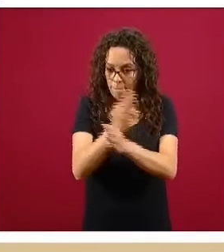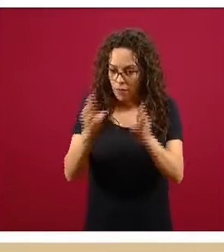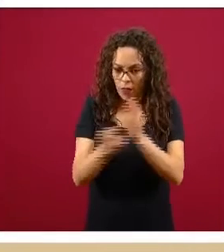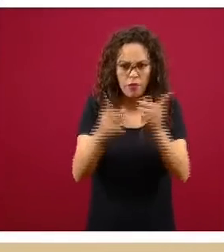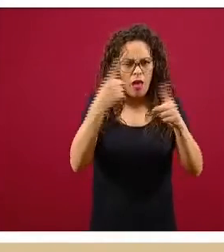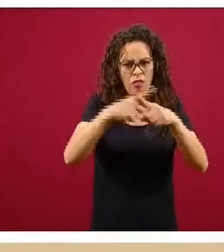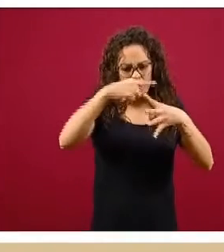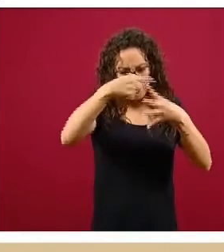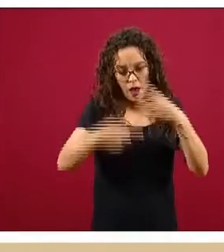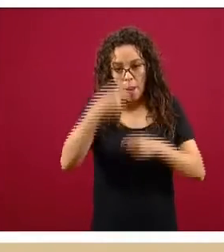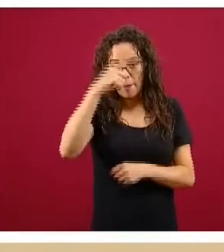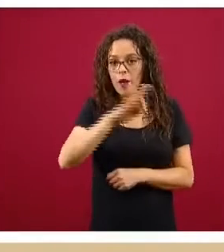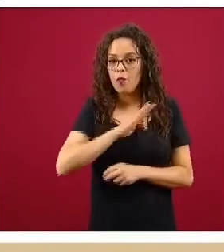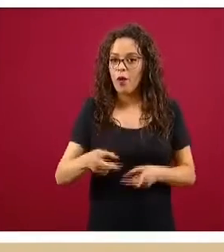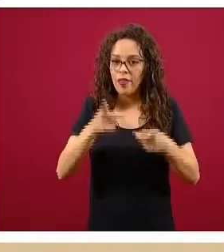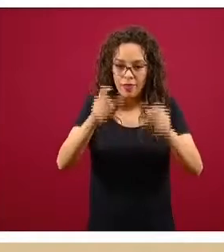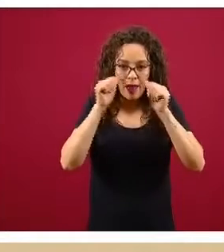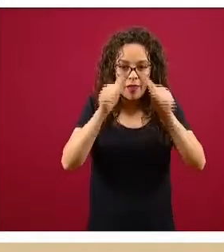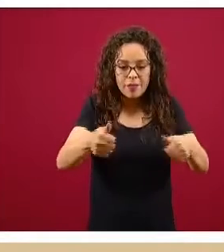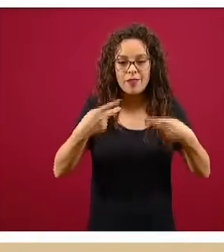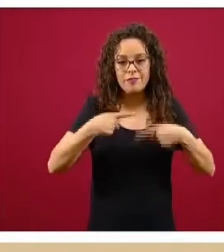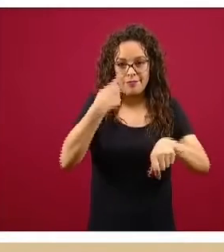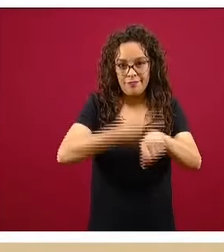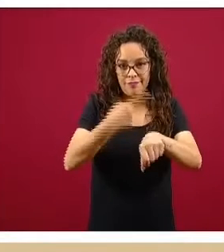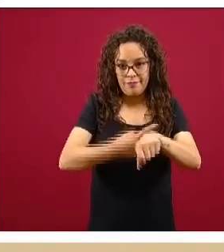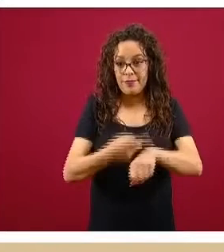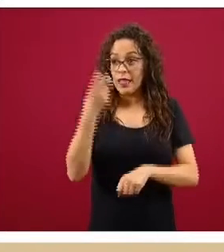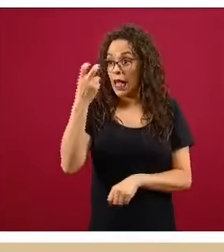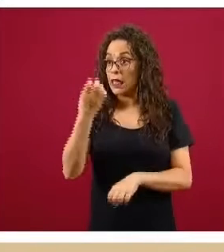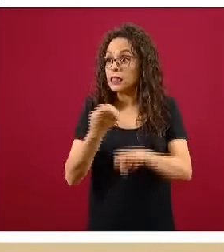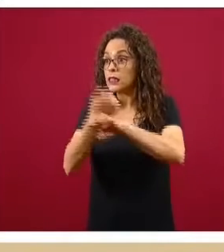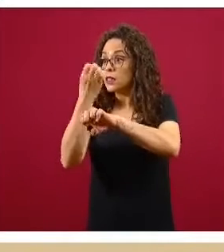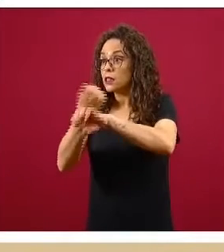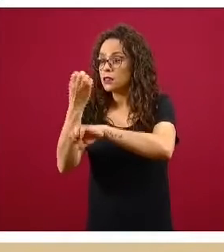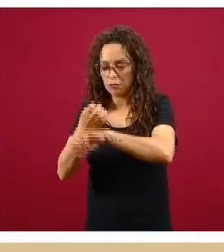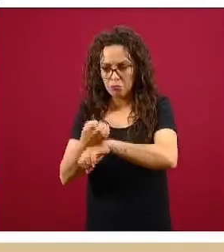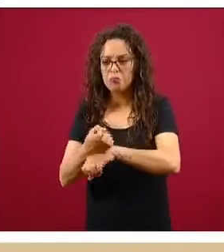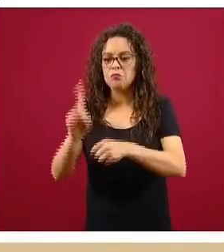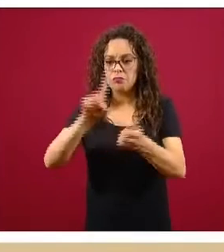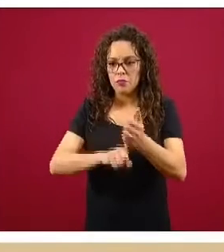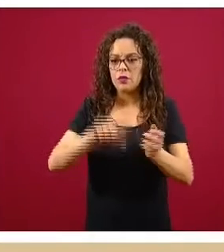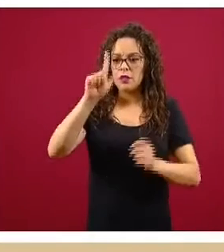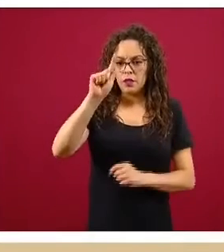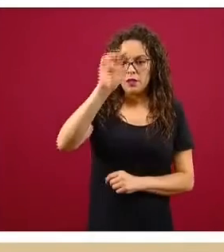pacientes. Aquí sí, todas las entidades federativas están por encima de este 70%